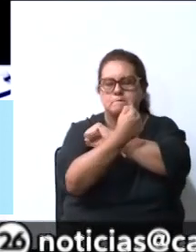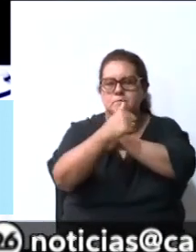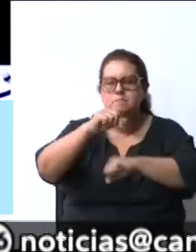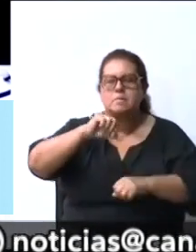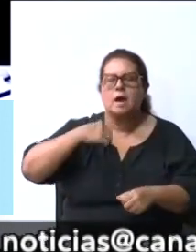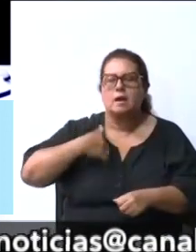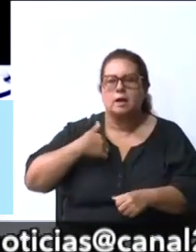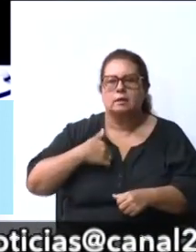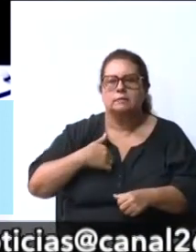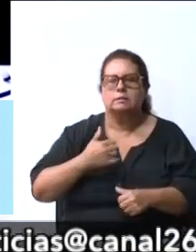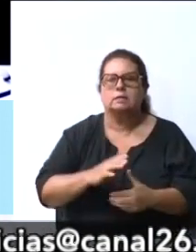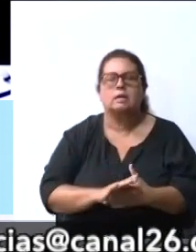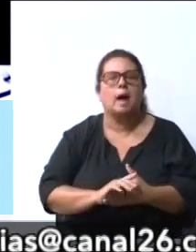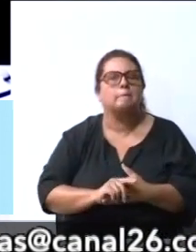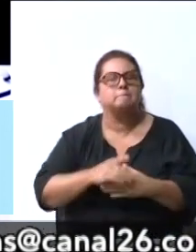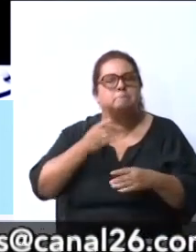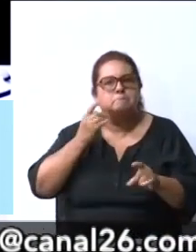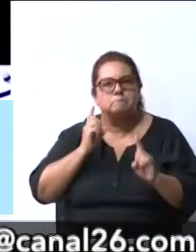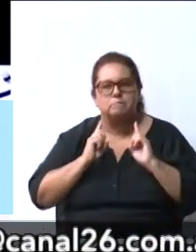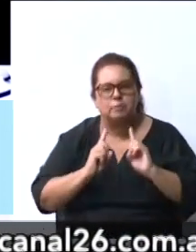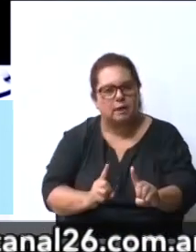gente.